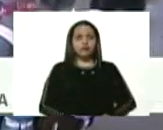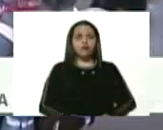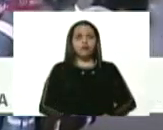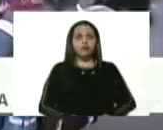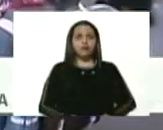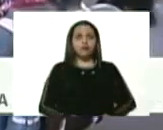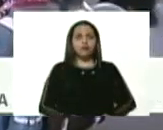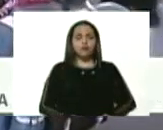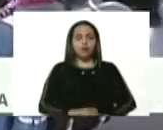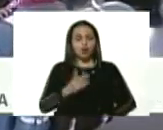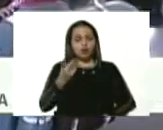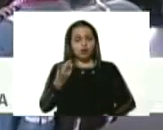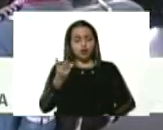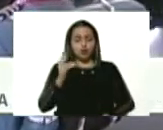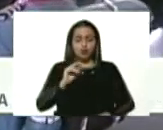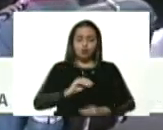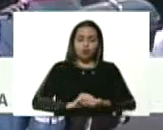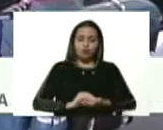doblemente.